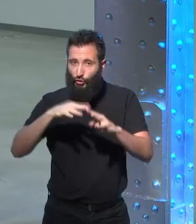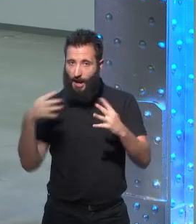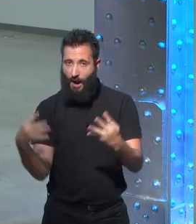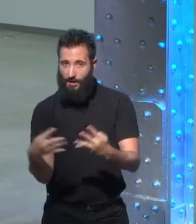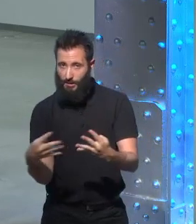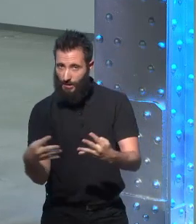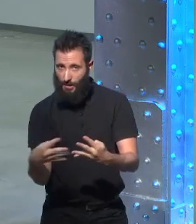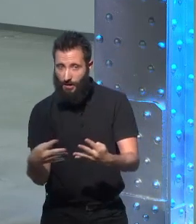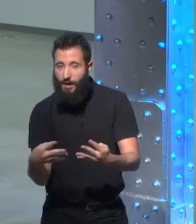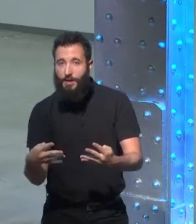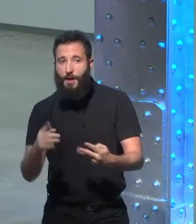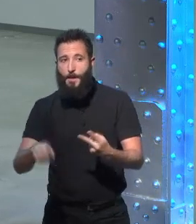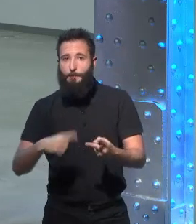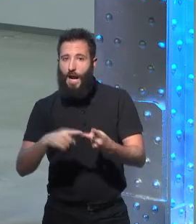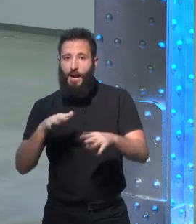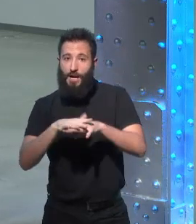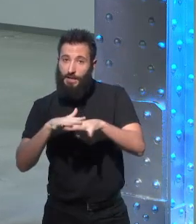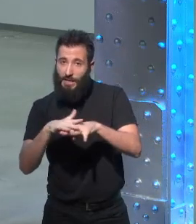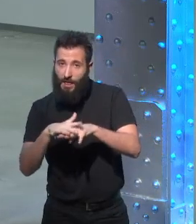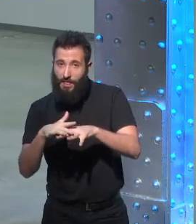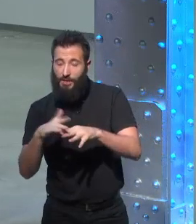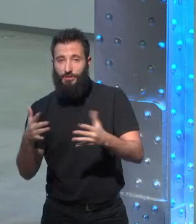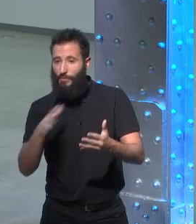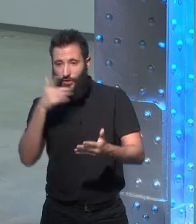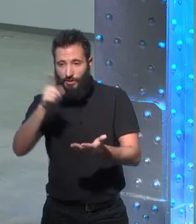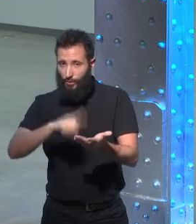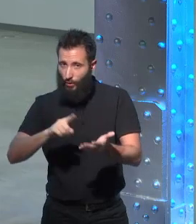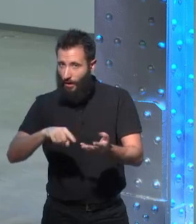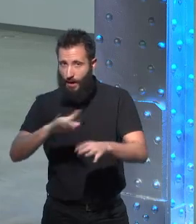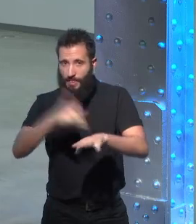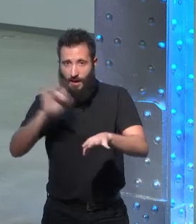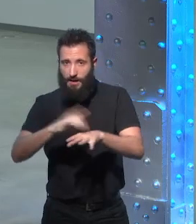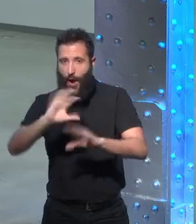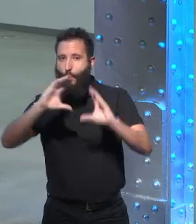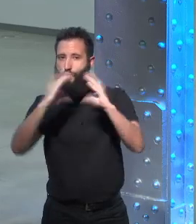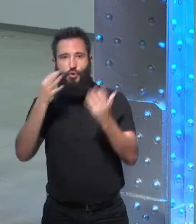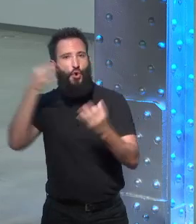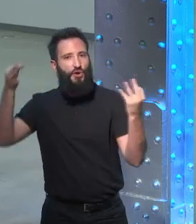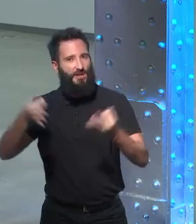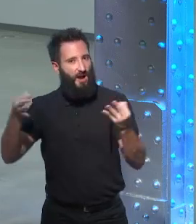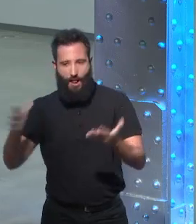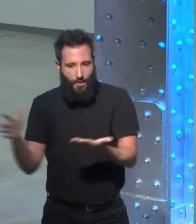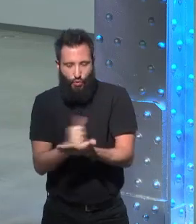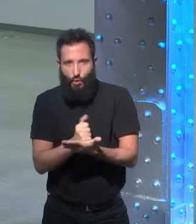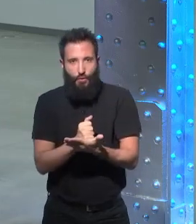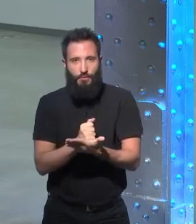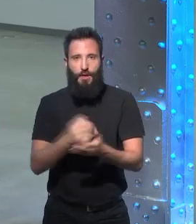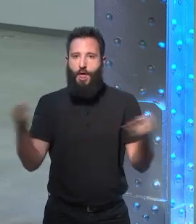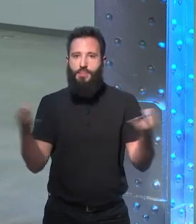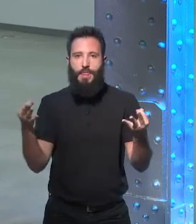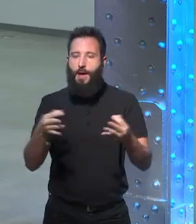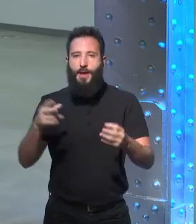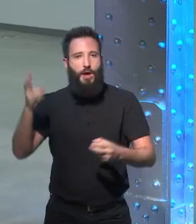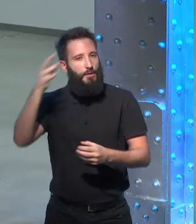de las redes del aspecto digital como en el mundo real, que hay que utilizar el